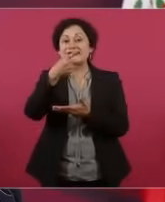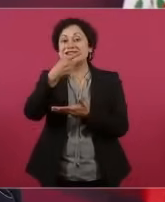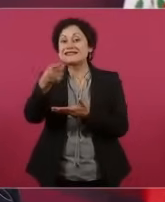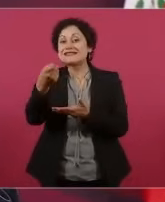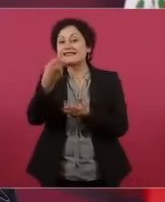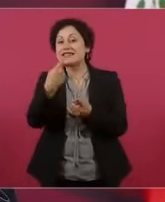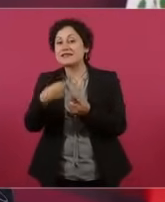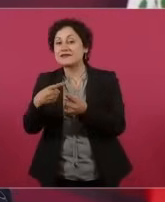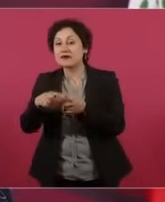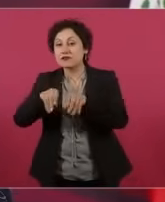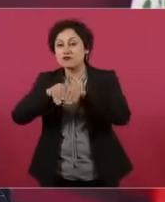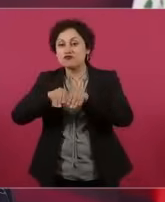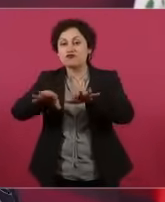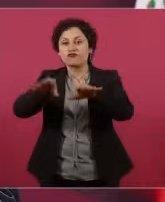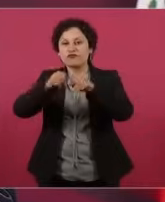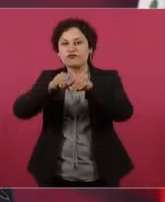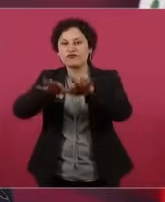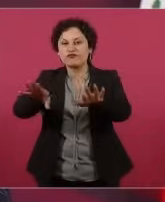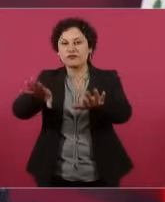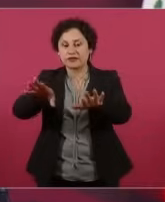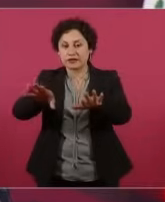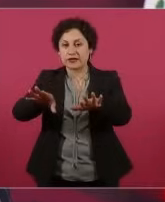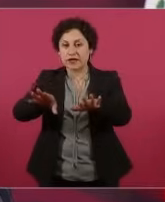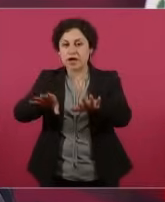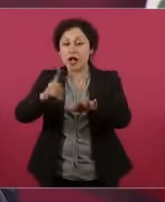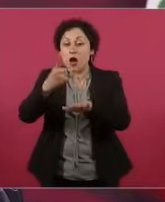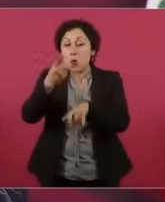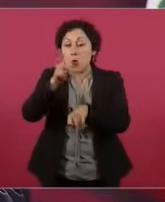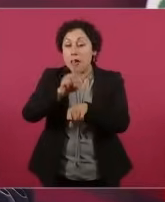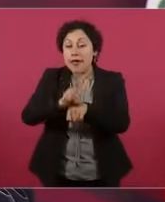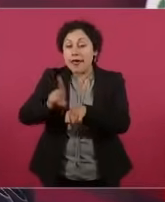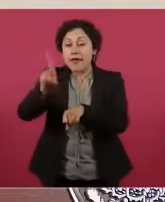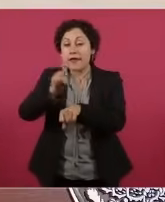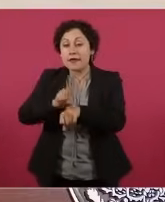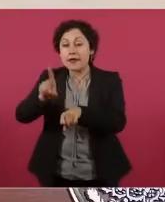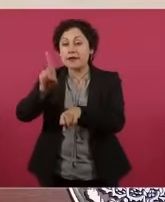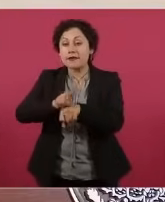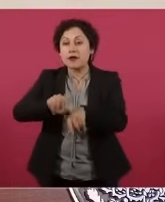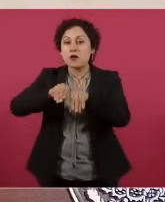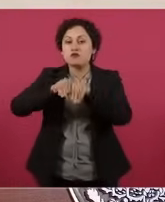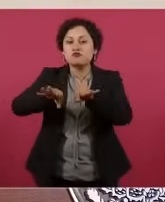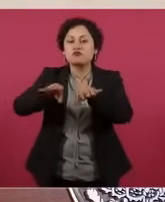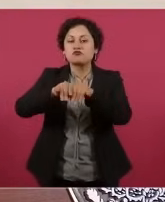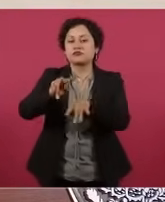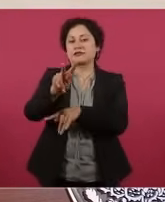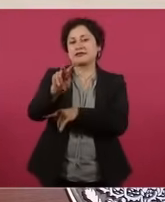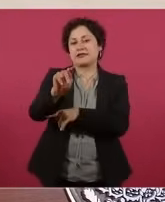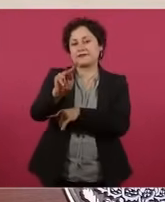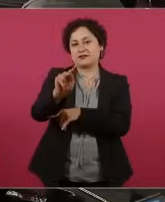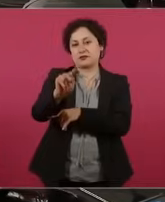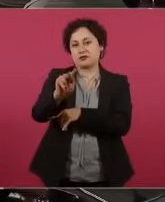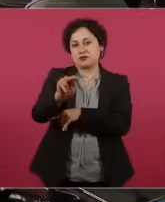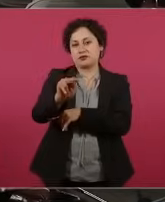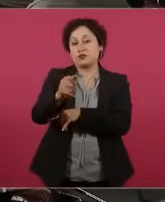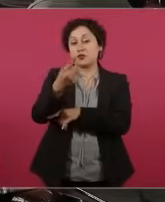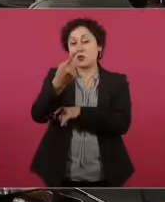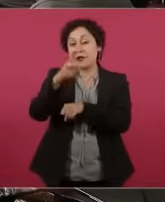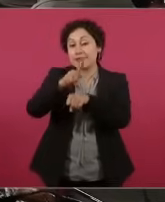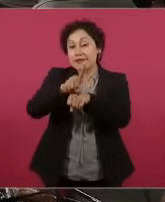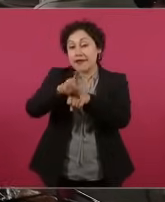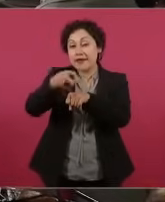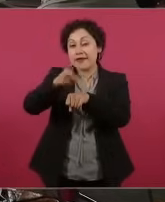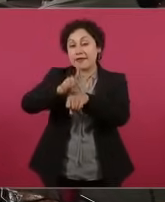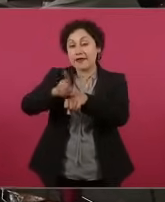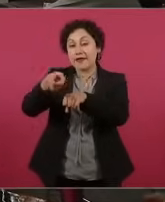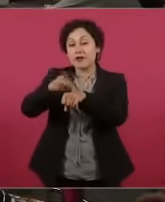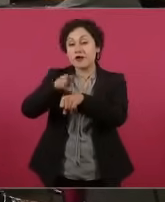una diaria nos recetaban por televisión, una diaria. Ya